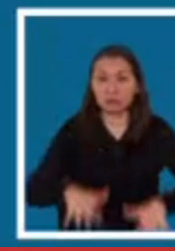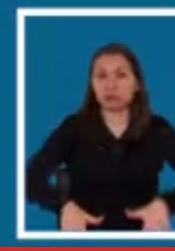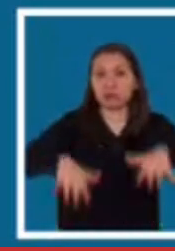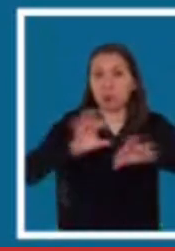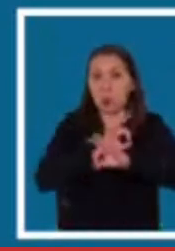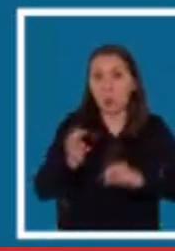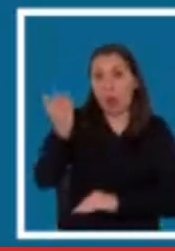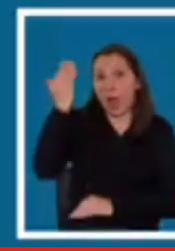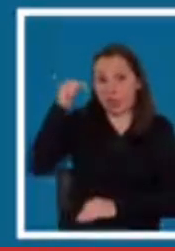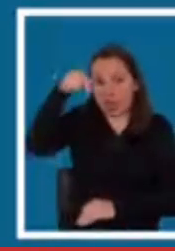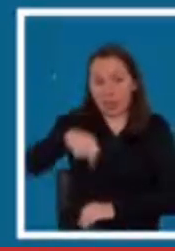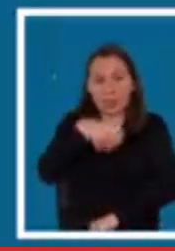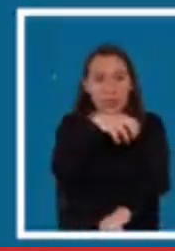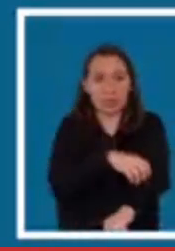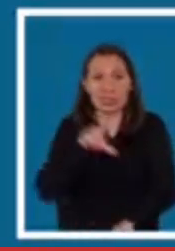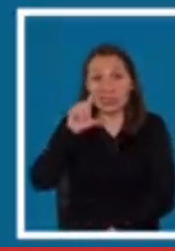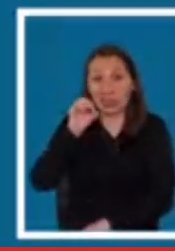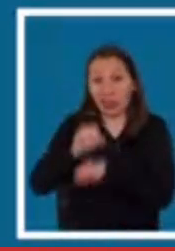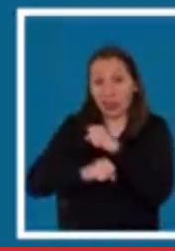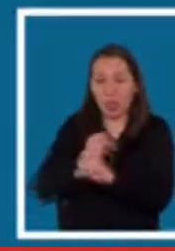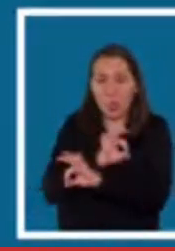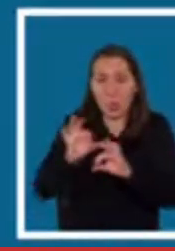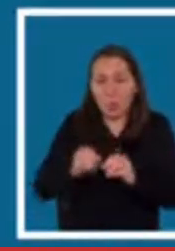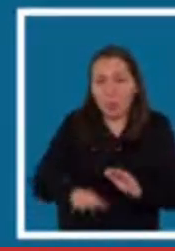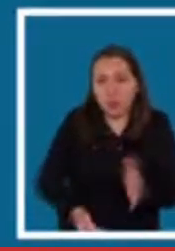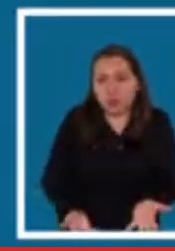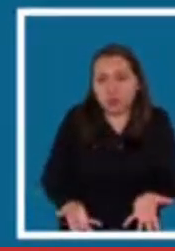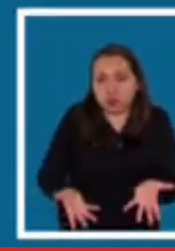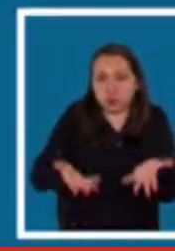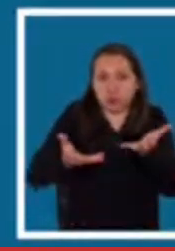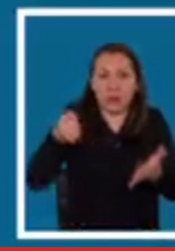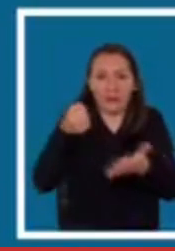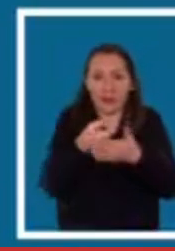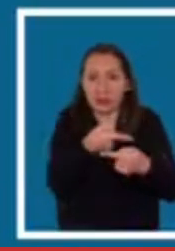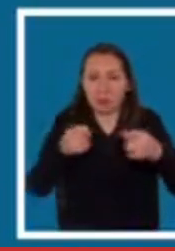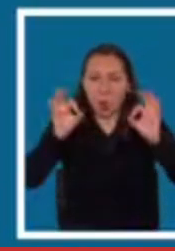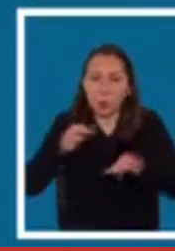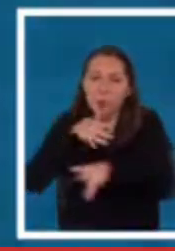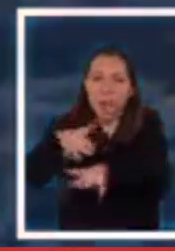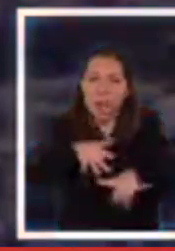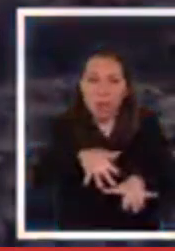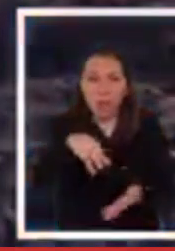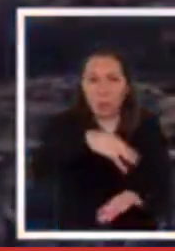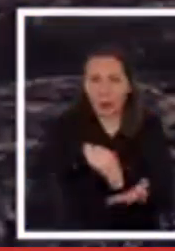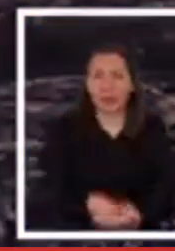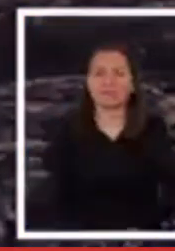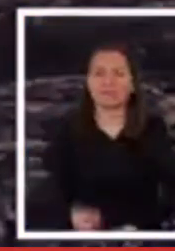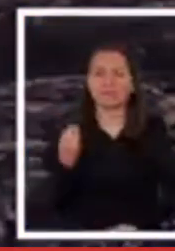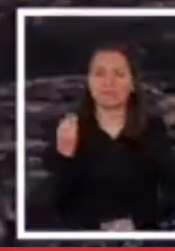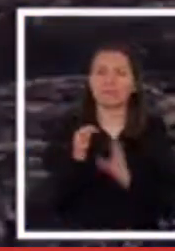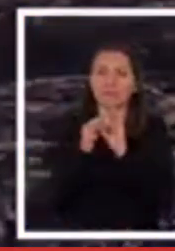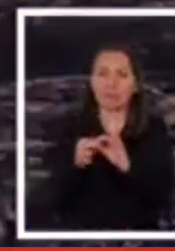acá en la región al menos 70 años que no teníamos una crecida tan fuerte como la que vivimos el fin de semana aquí en el río gracias